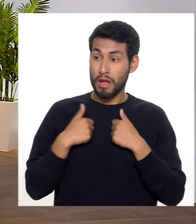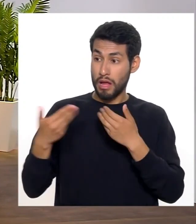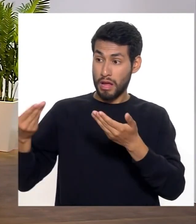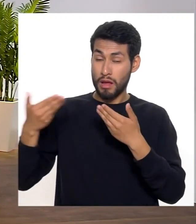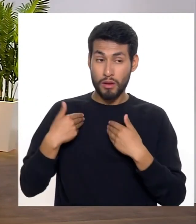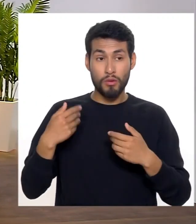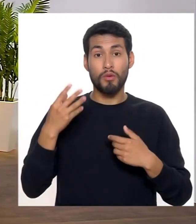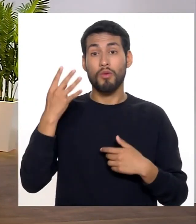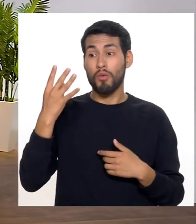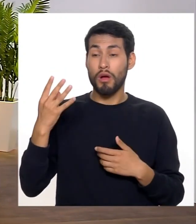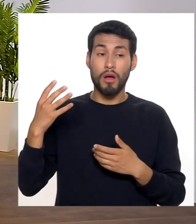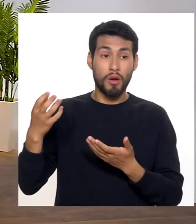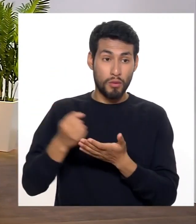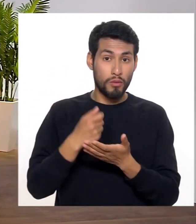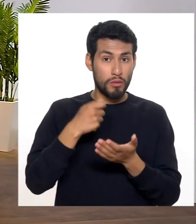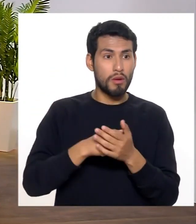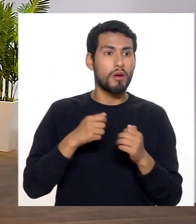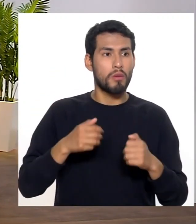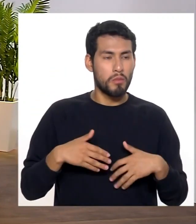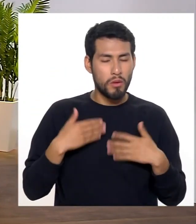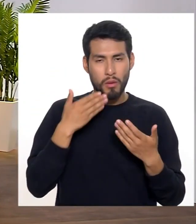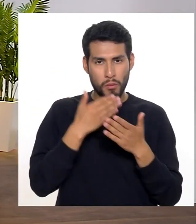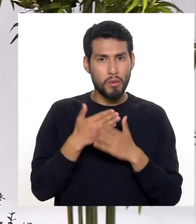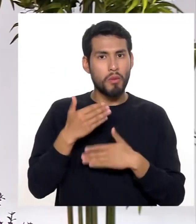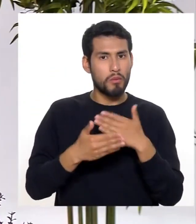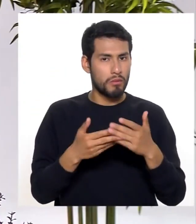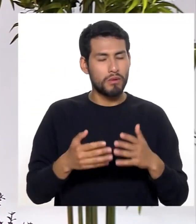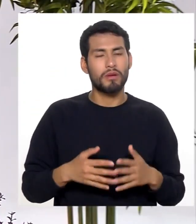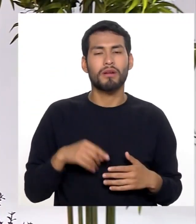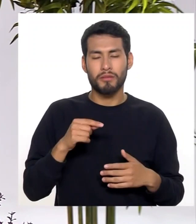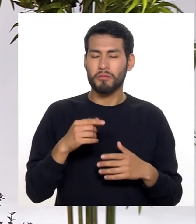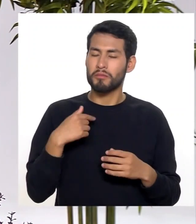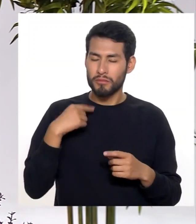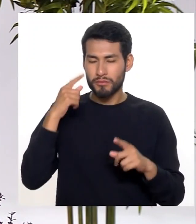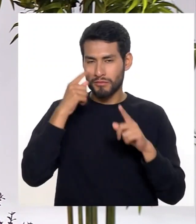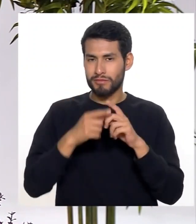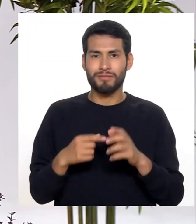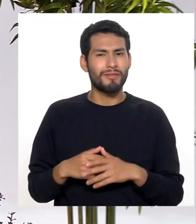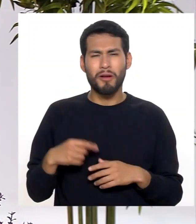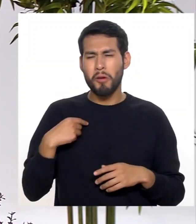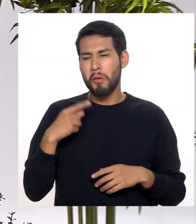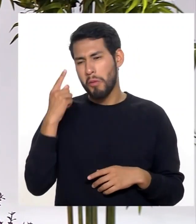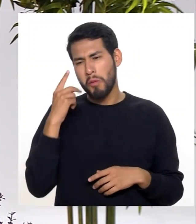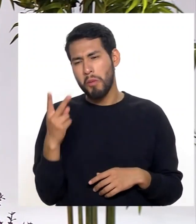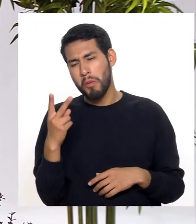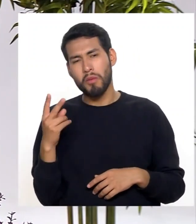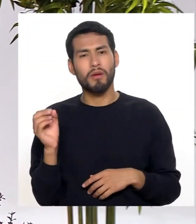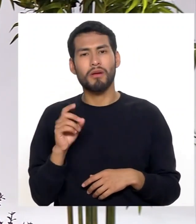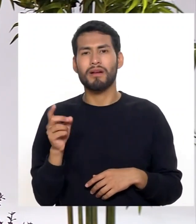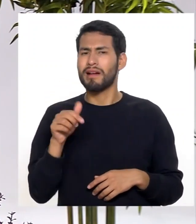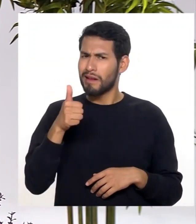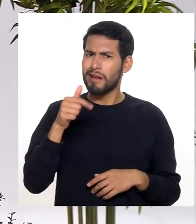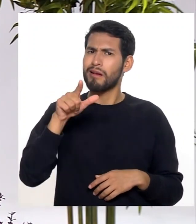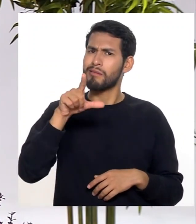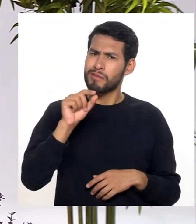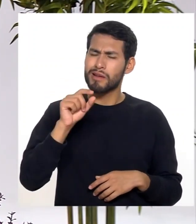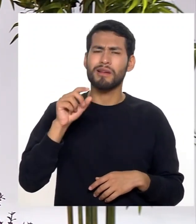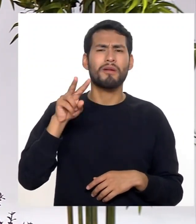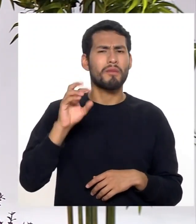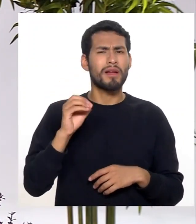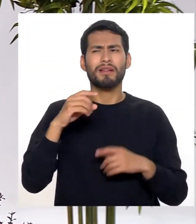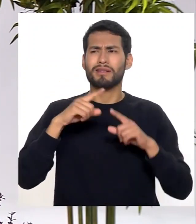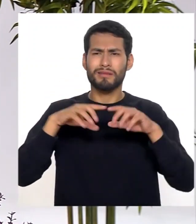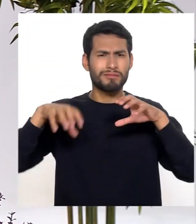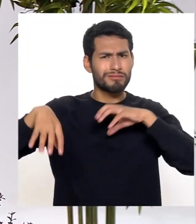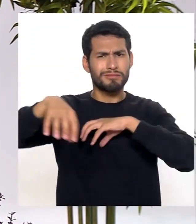claro, con cuatro sueldos, ya hay una sostenibilidad. Claro. Y eso apuntamos, ¿no? No que tengamos dos, que tengamos 10, 20